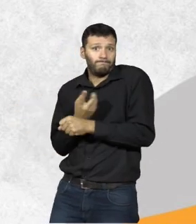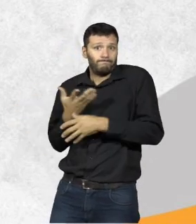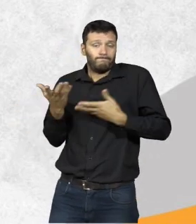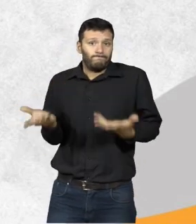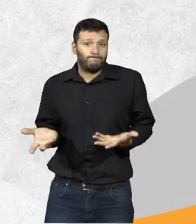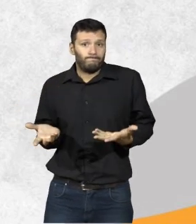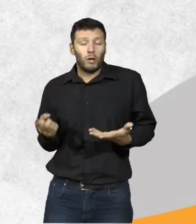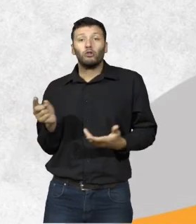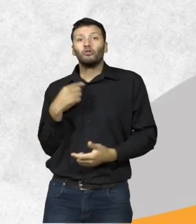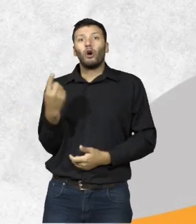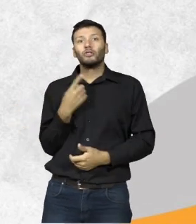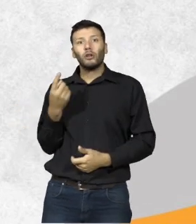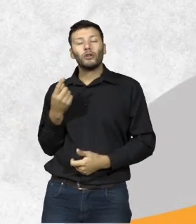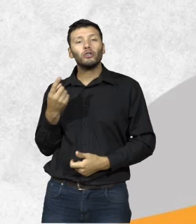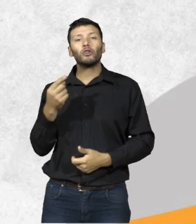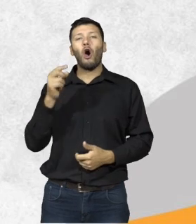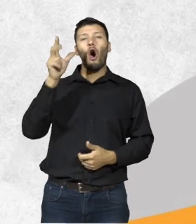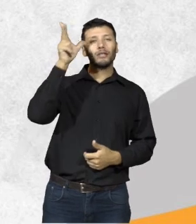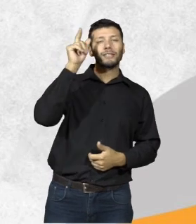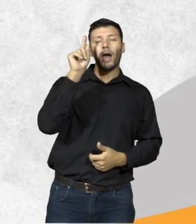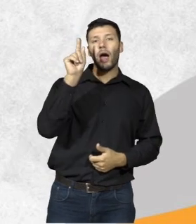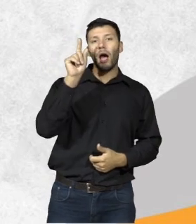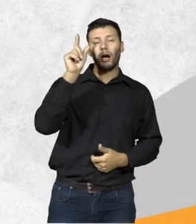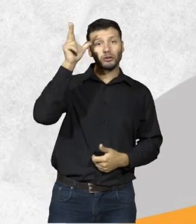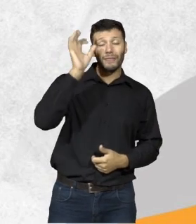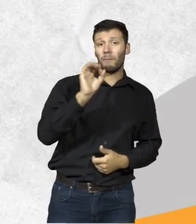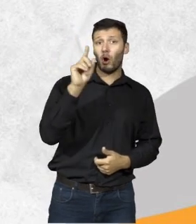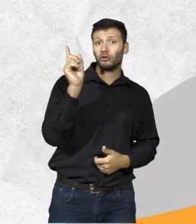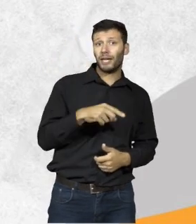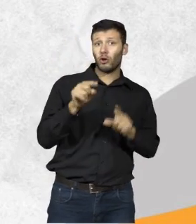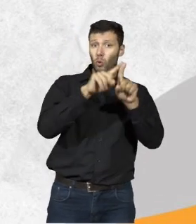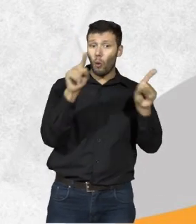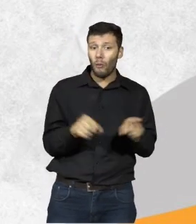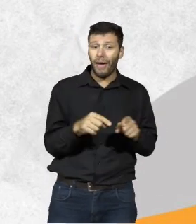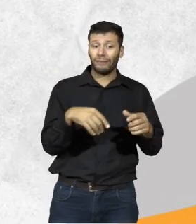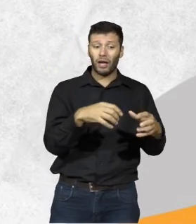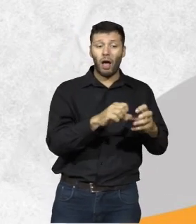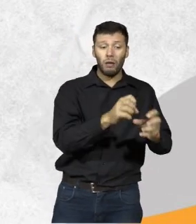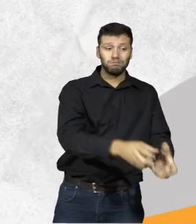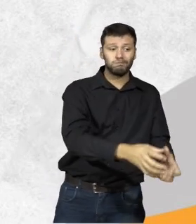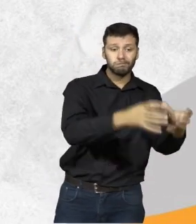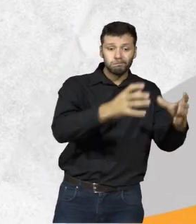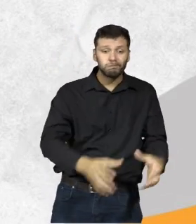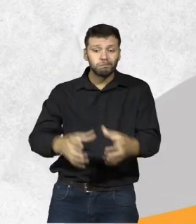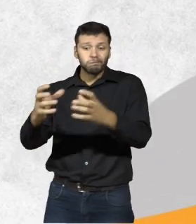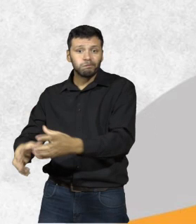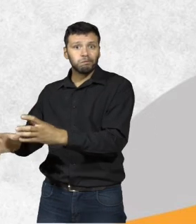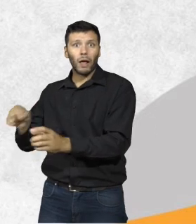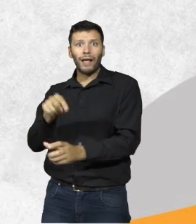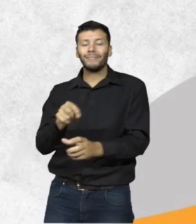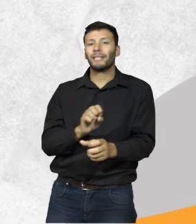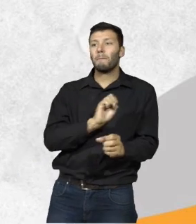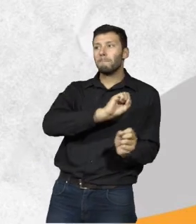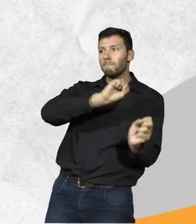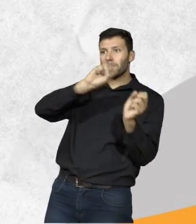conseguimos que el 80% de las cubiertas fuera de uso vayan a parar fundamentalmente a la